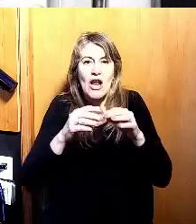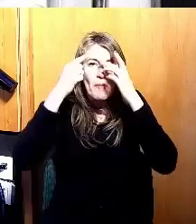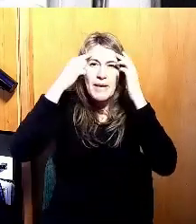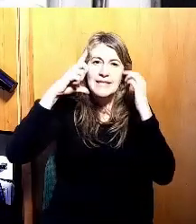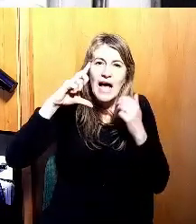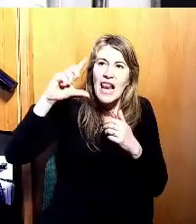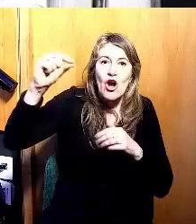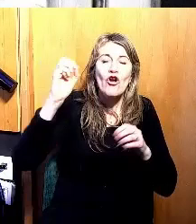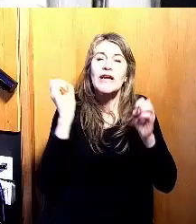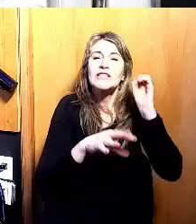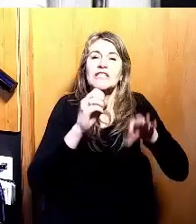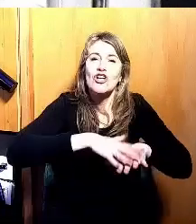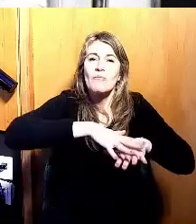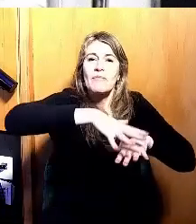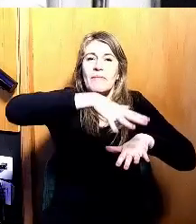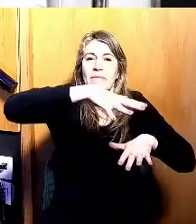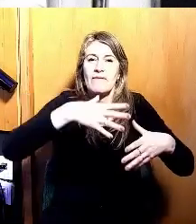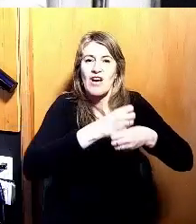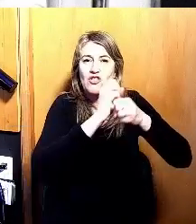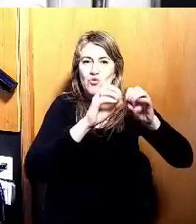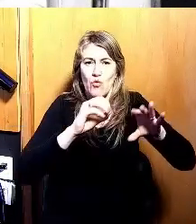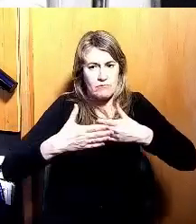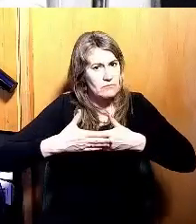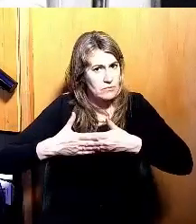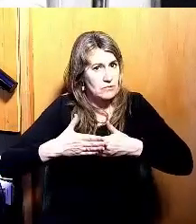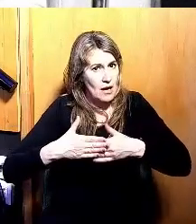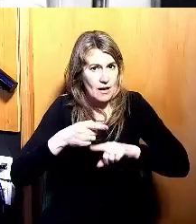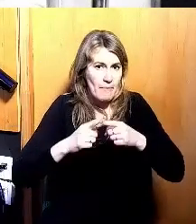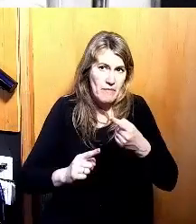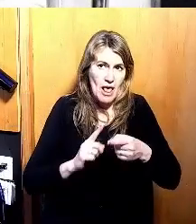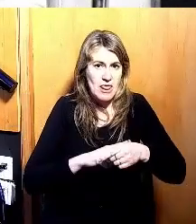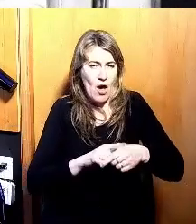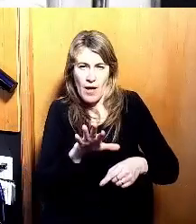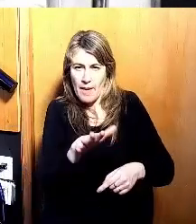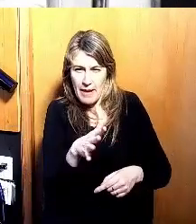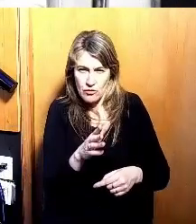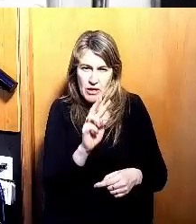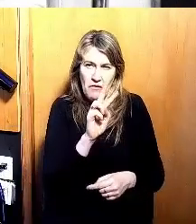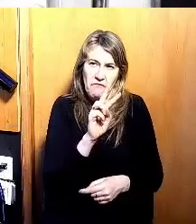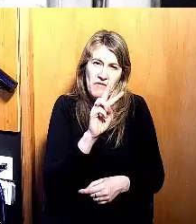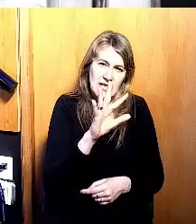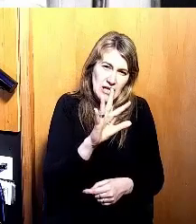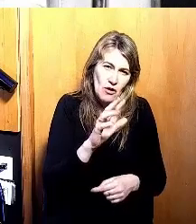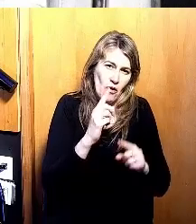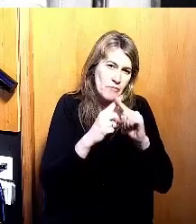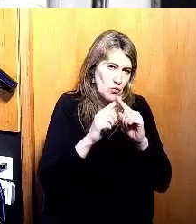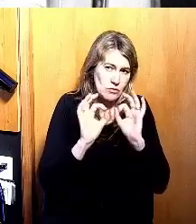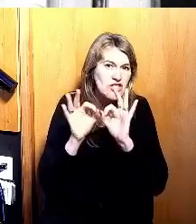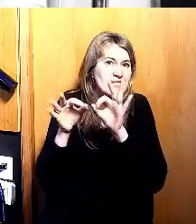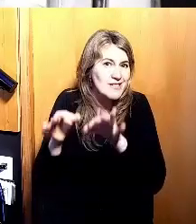que cuesta llegar. No, queda 20 minutos 25 de la media de las casas de los montevideanos.